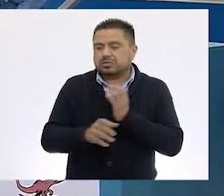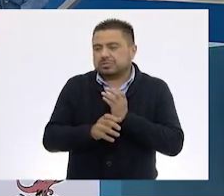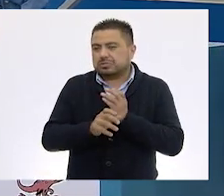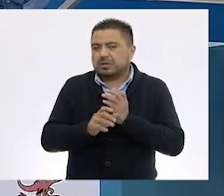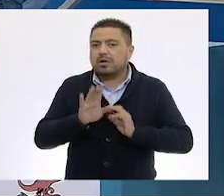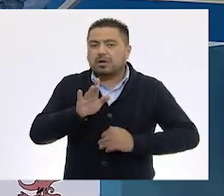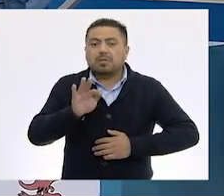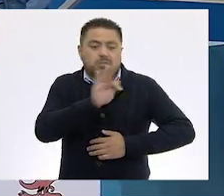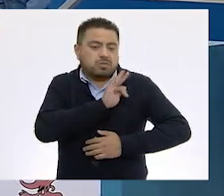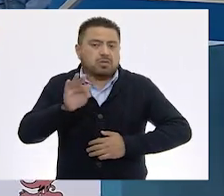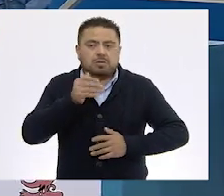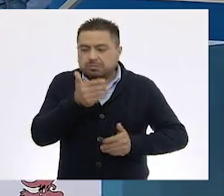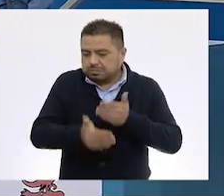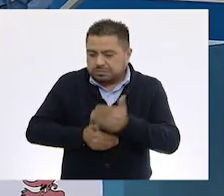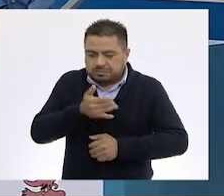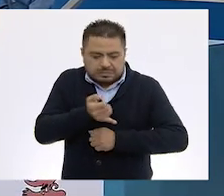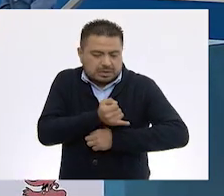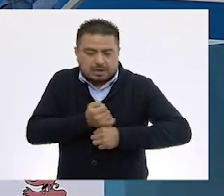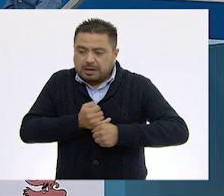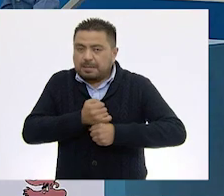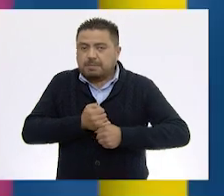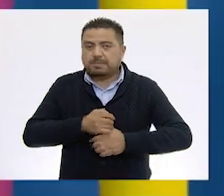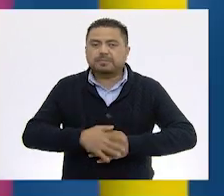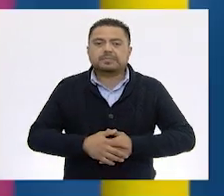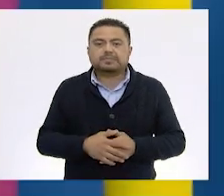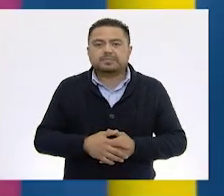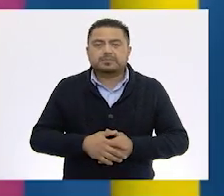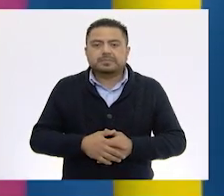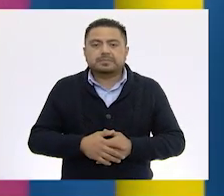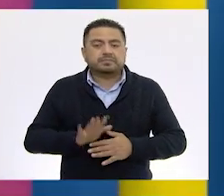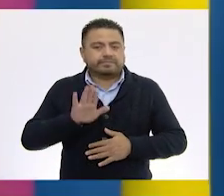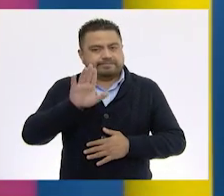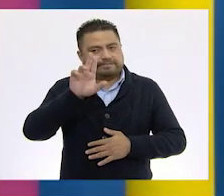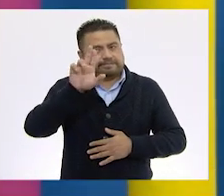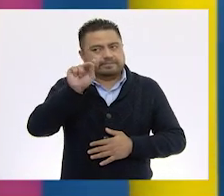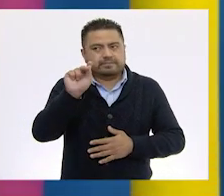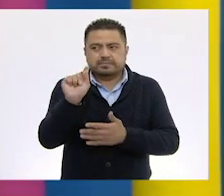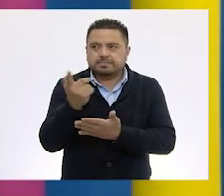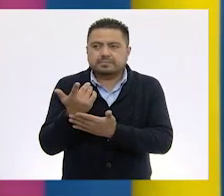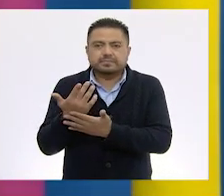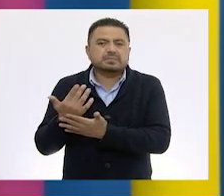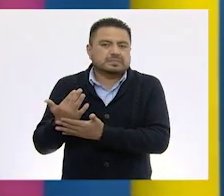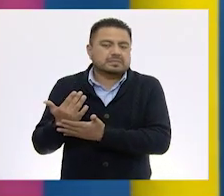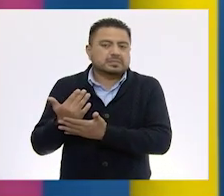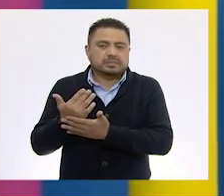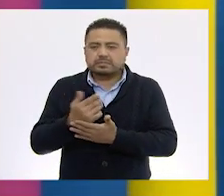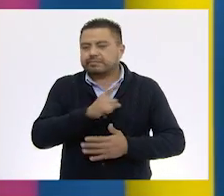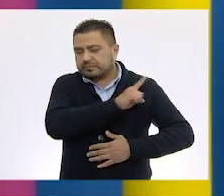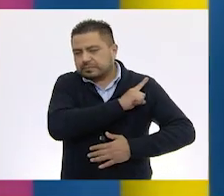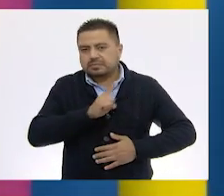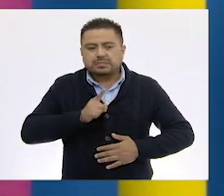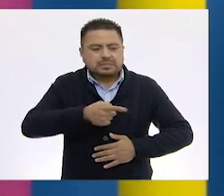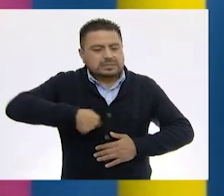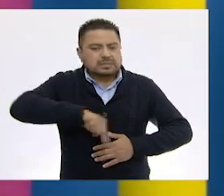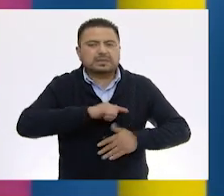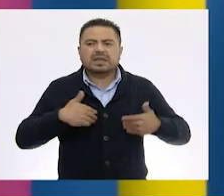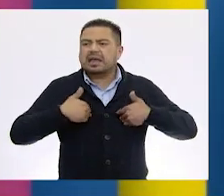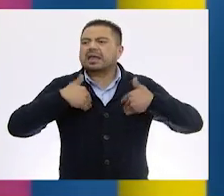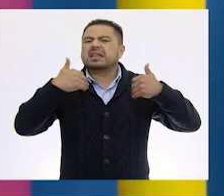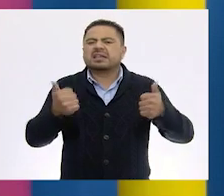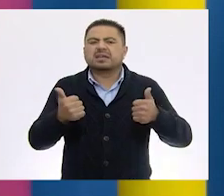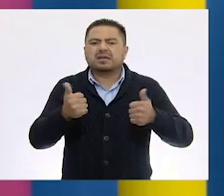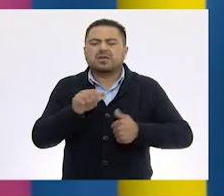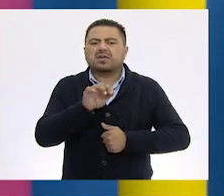entonces podemos avanzar en nuestra investigación, ¿no? Aún no, mi estimado Juan Carlos. Tenemos que entender que las